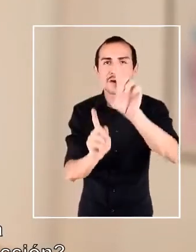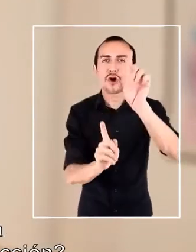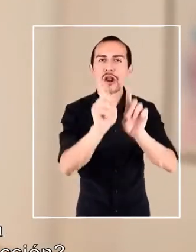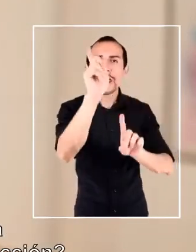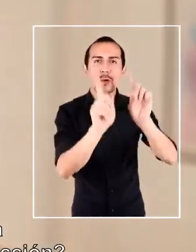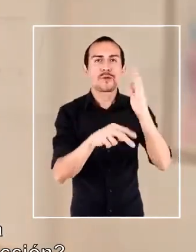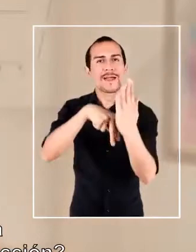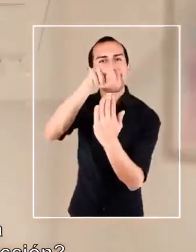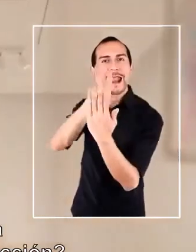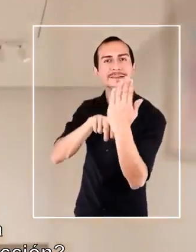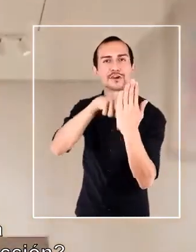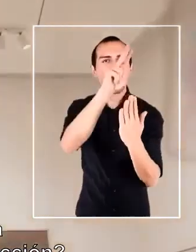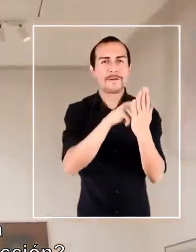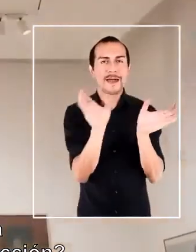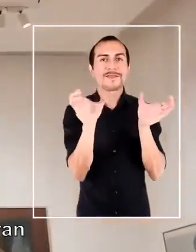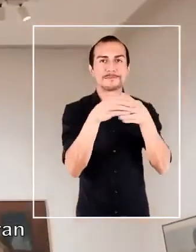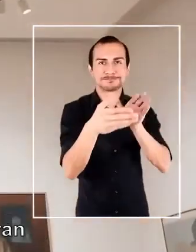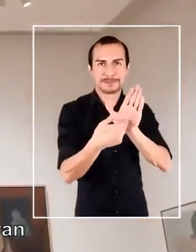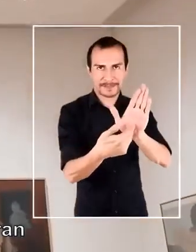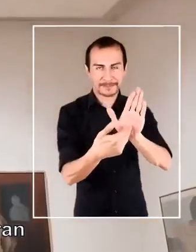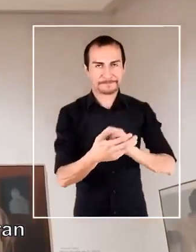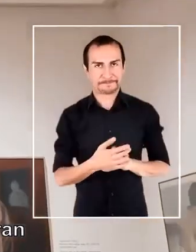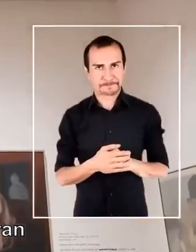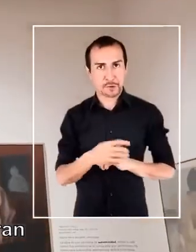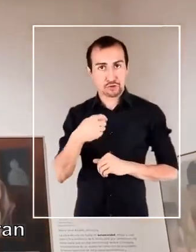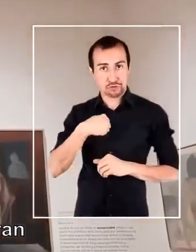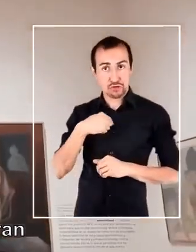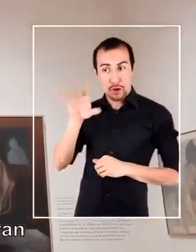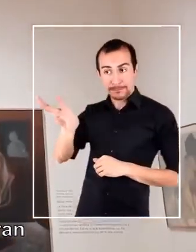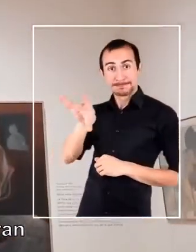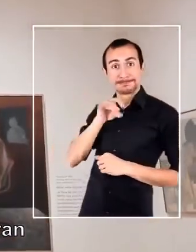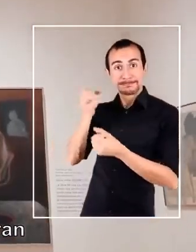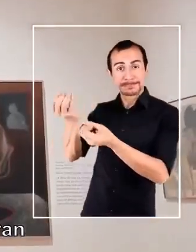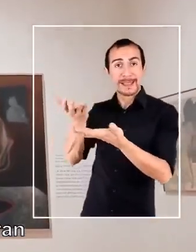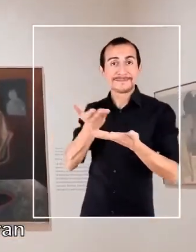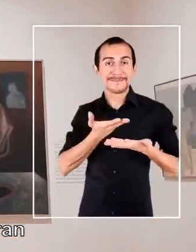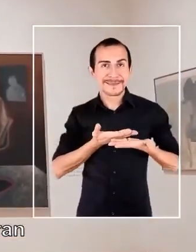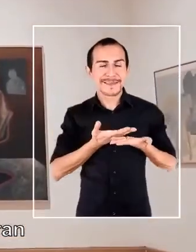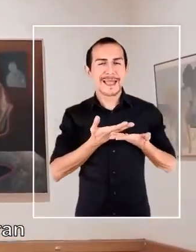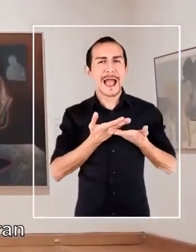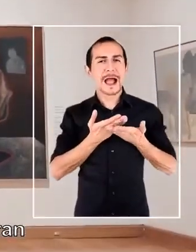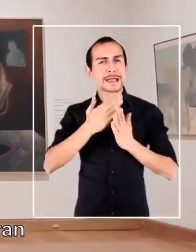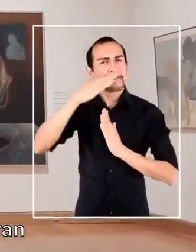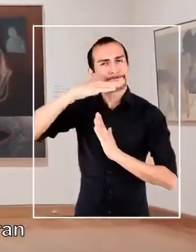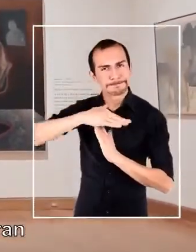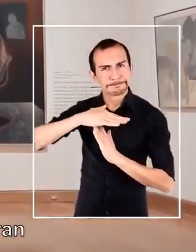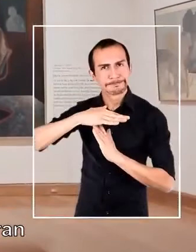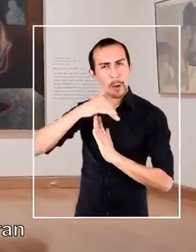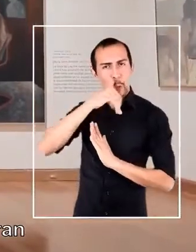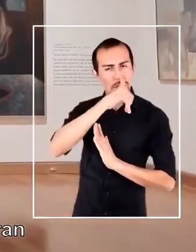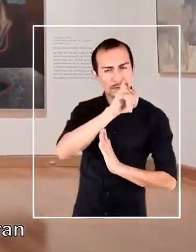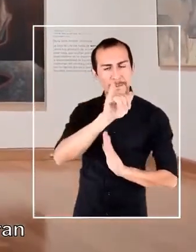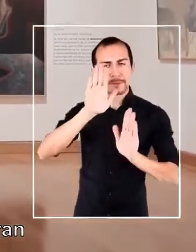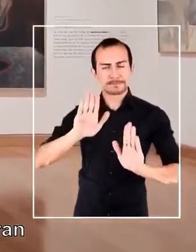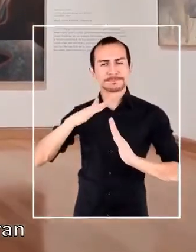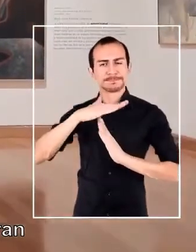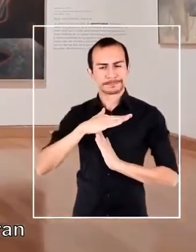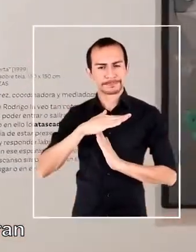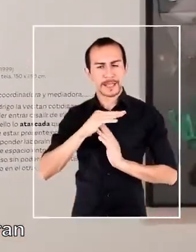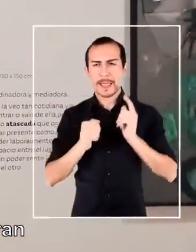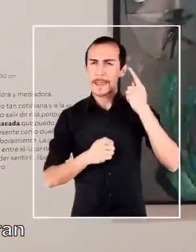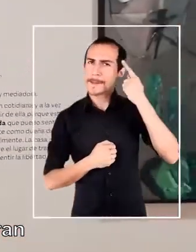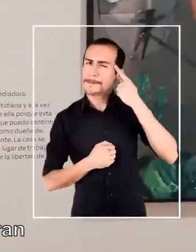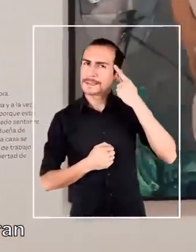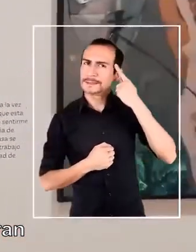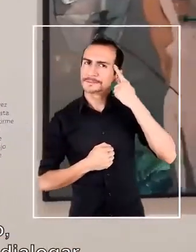alguna de las obras de la colección. Simplemente los invité a que se detuvieran un instante y a